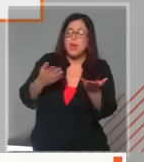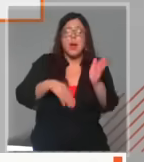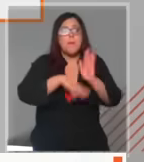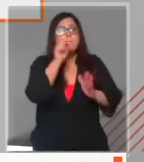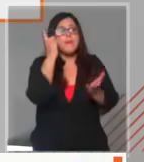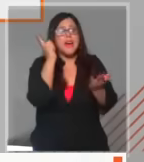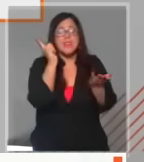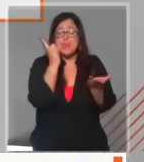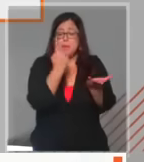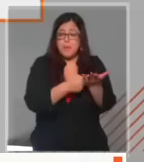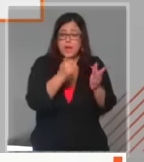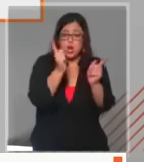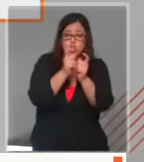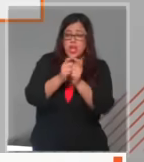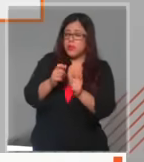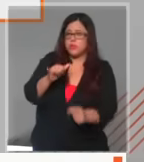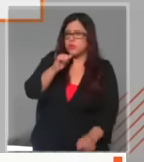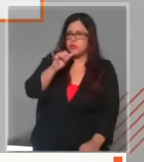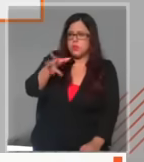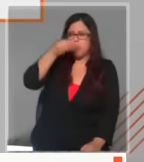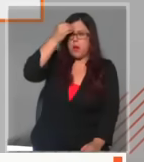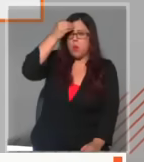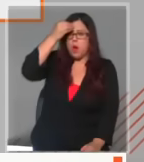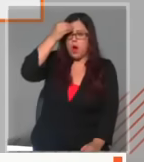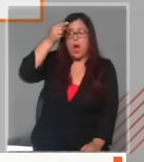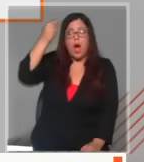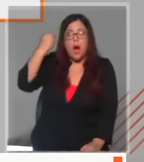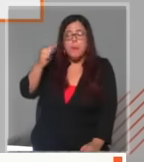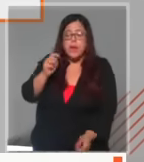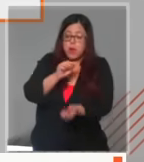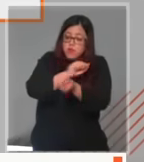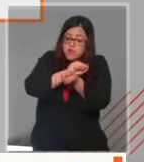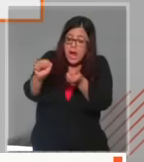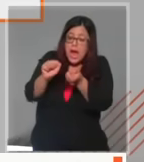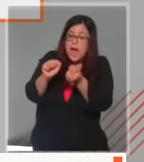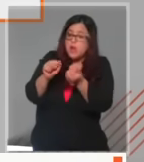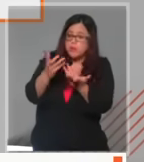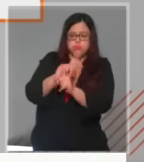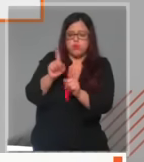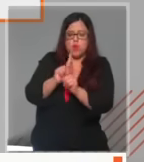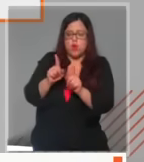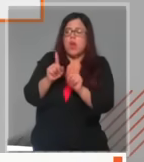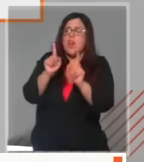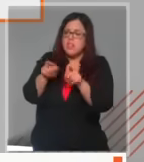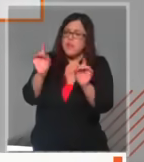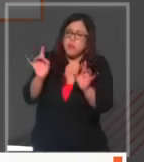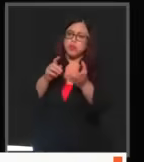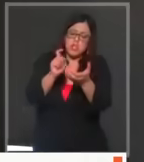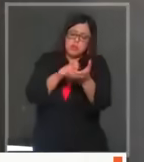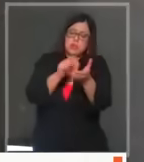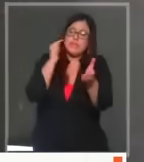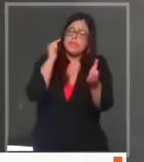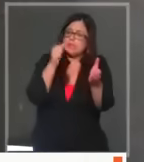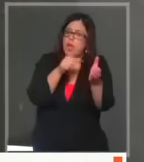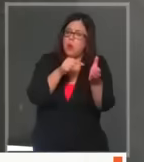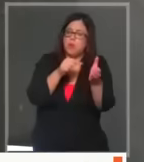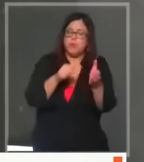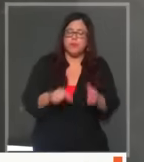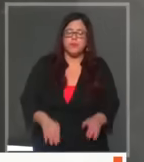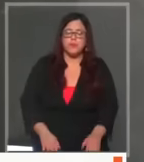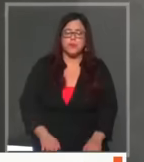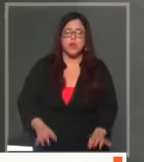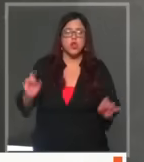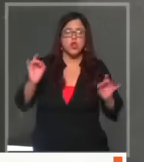contactos en mi teléfono, no tengo un recuerdo específico, pero no he borrado conversaciones, por lo que todo debe estar en él. Solo estamos